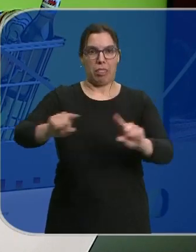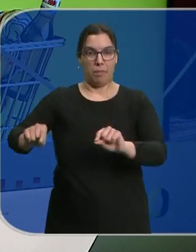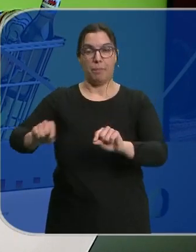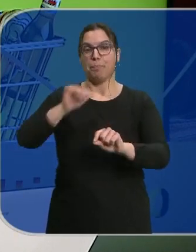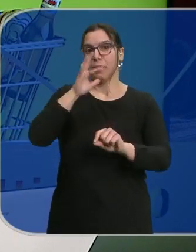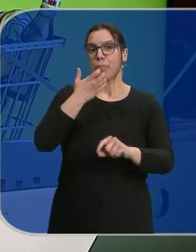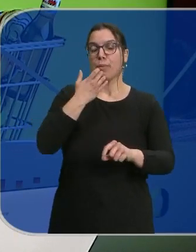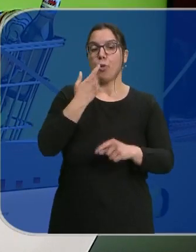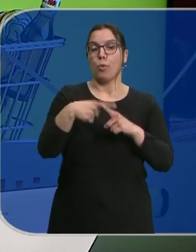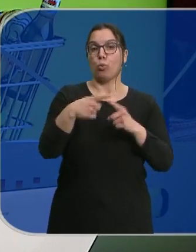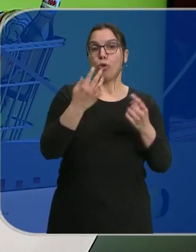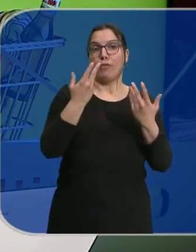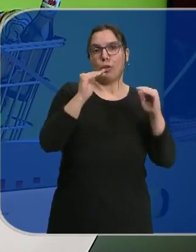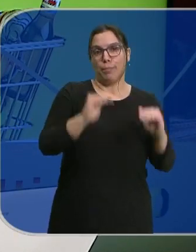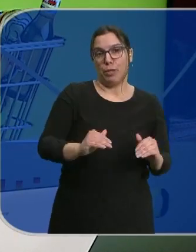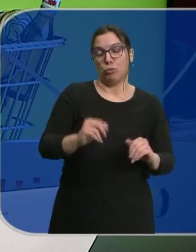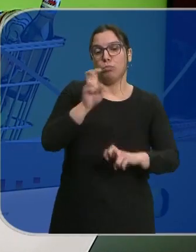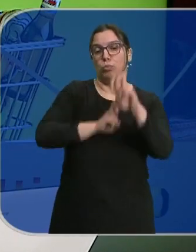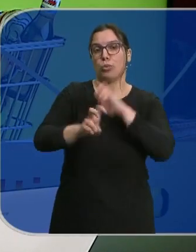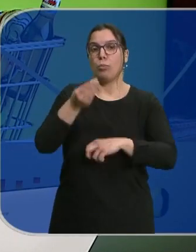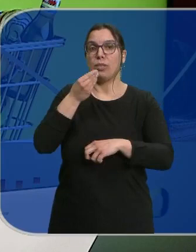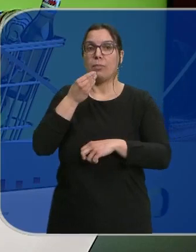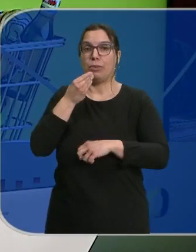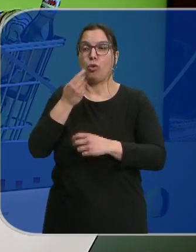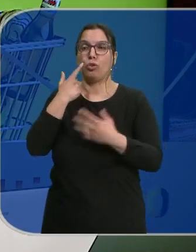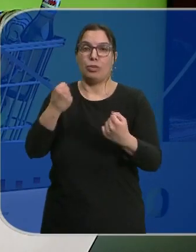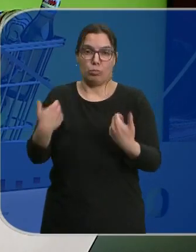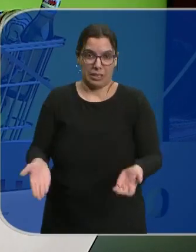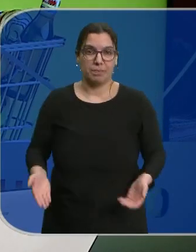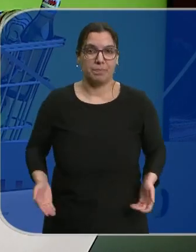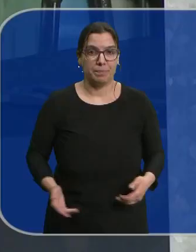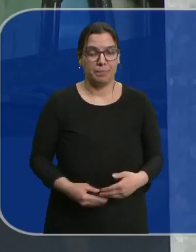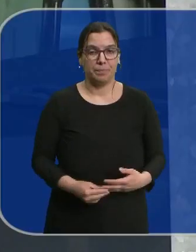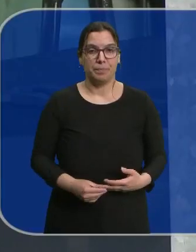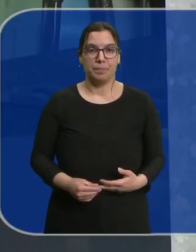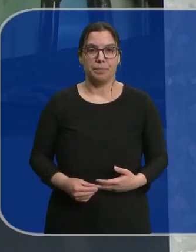Ahora compramos menos productos frescos y buscamos alimentos más saludables.